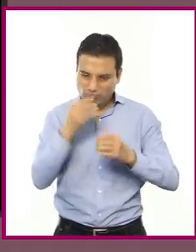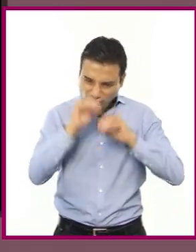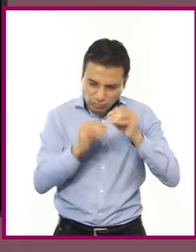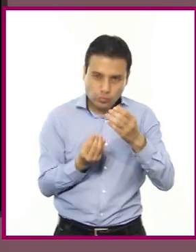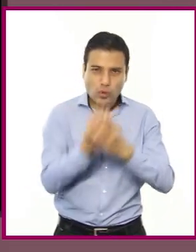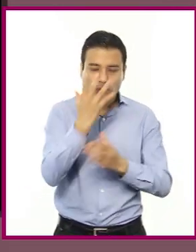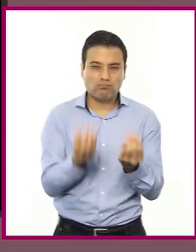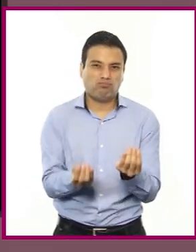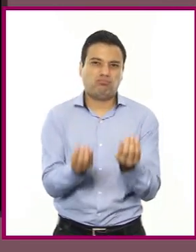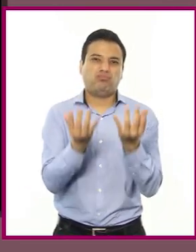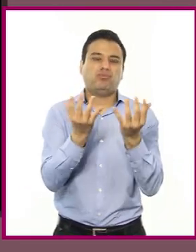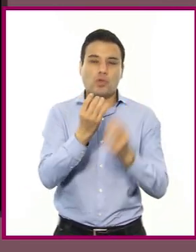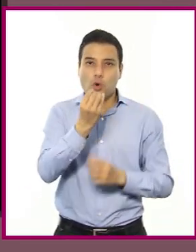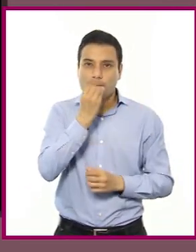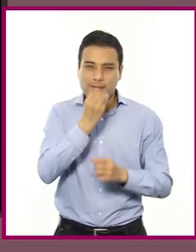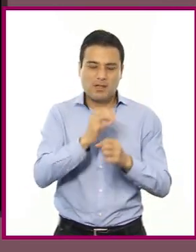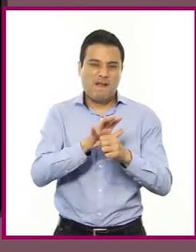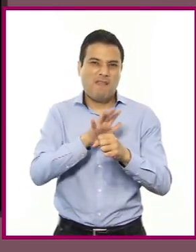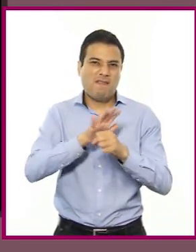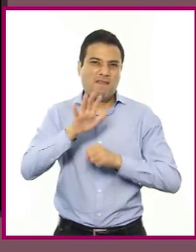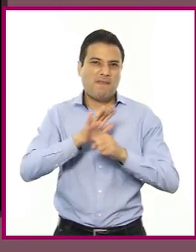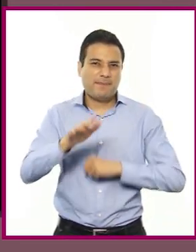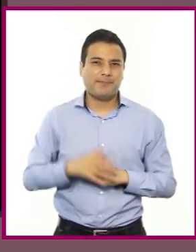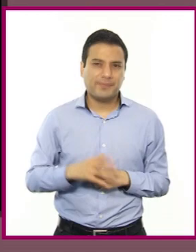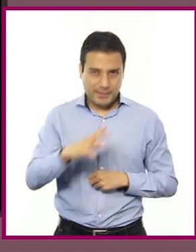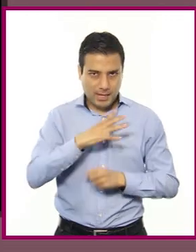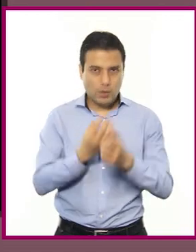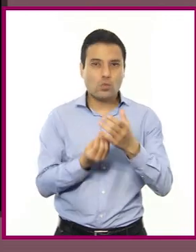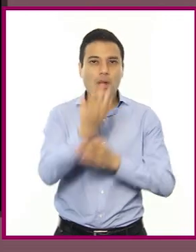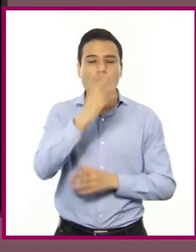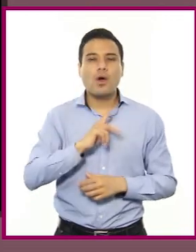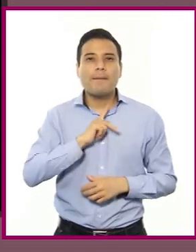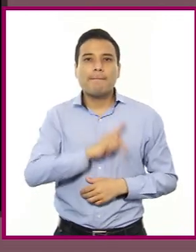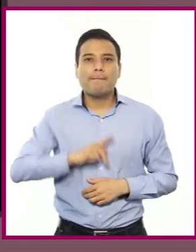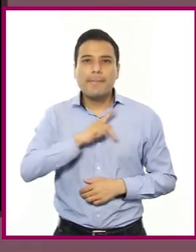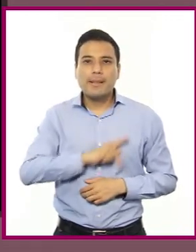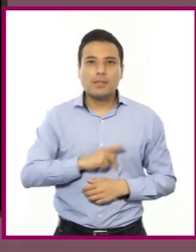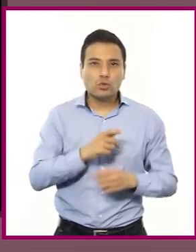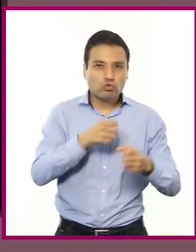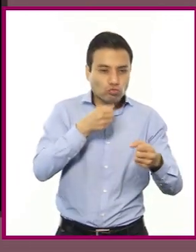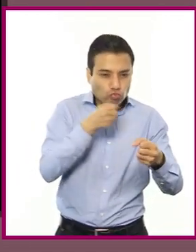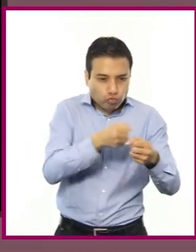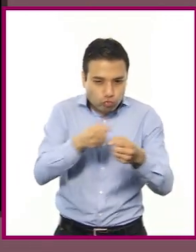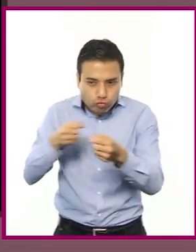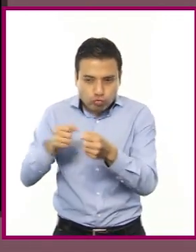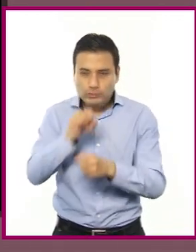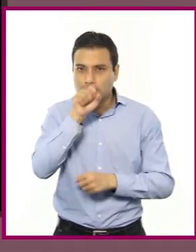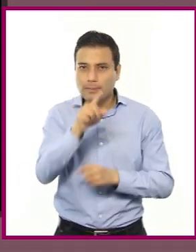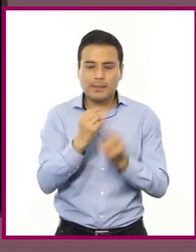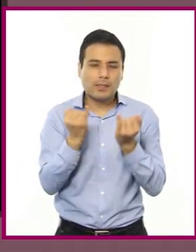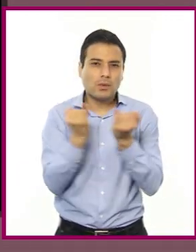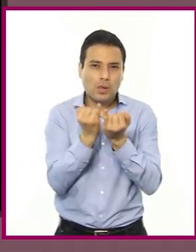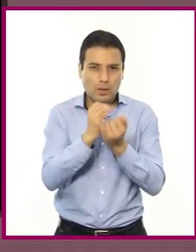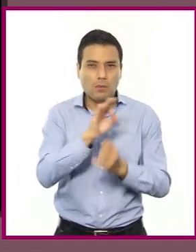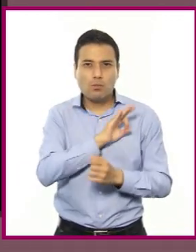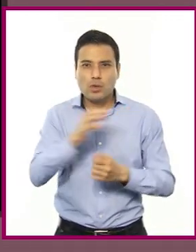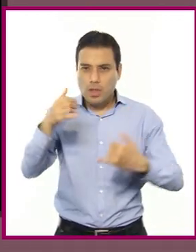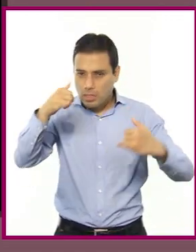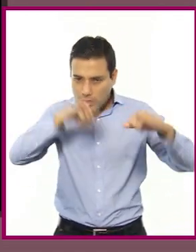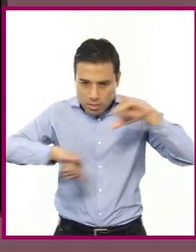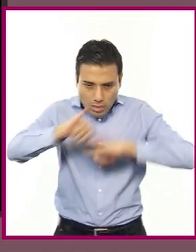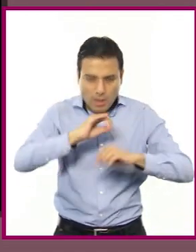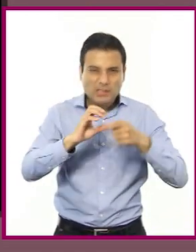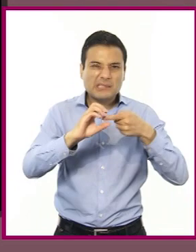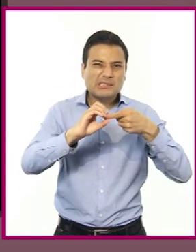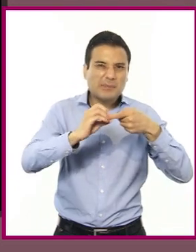alimentos. Se utilizaron nuevos plaguicidas y fertilizantes y se desarrolló la selección genética para producir variedades de